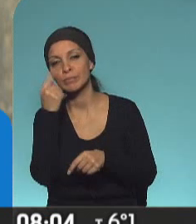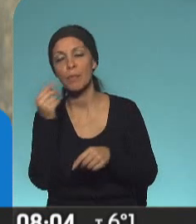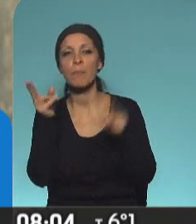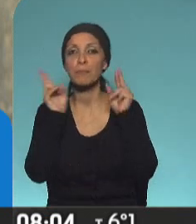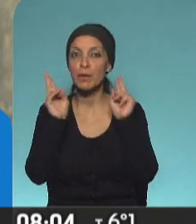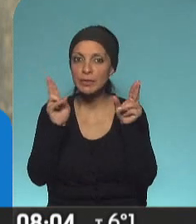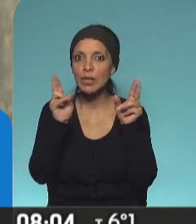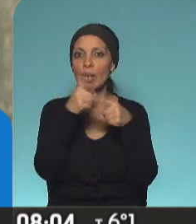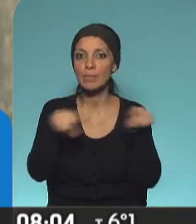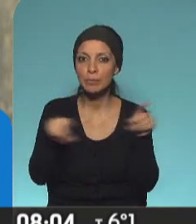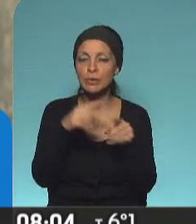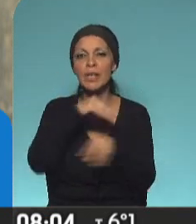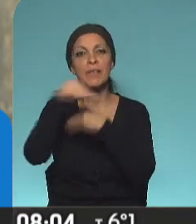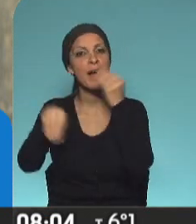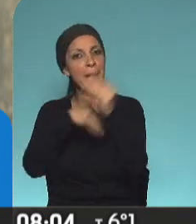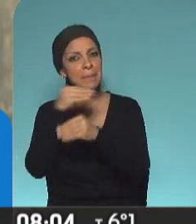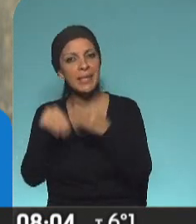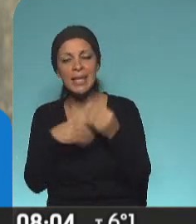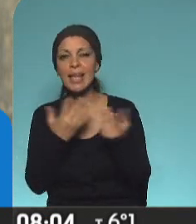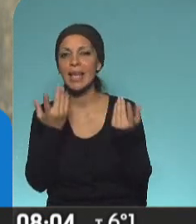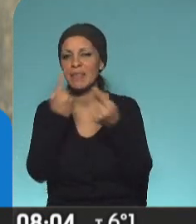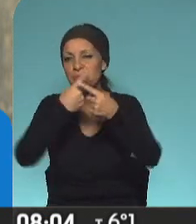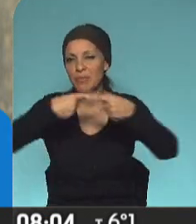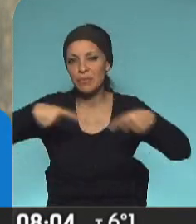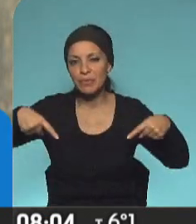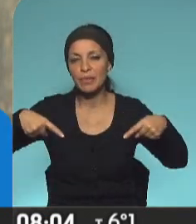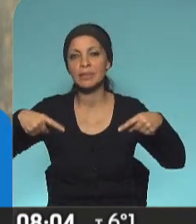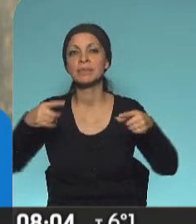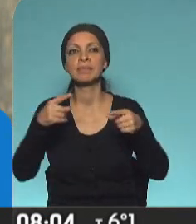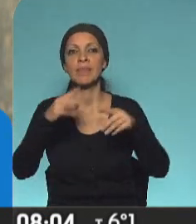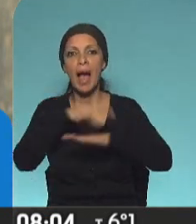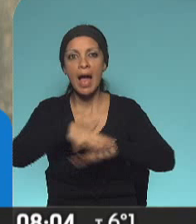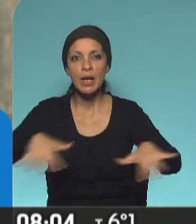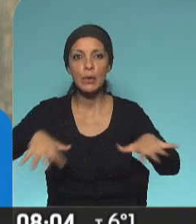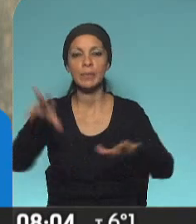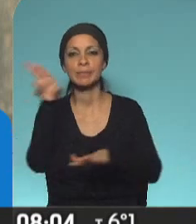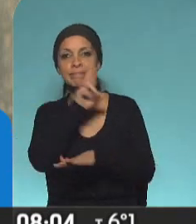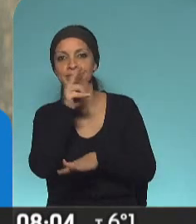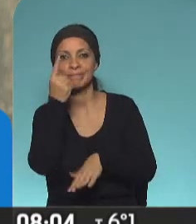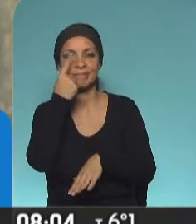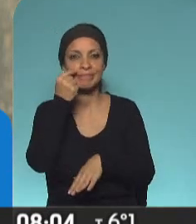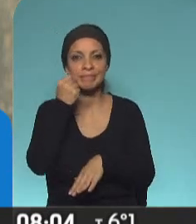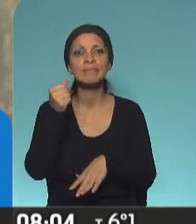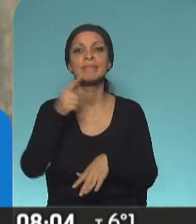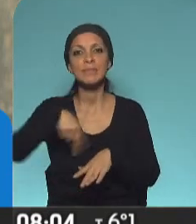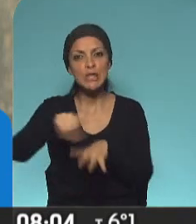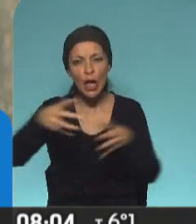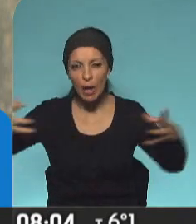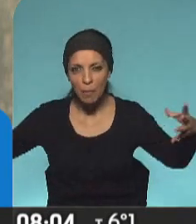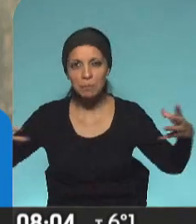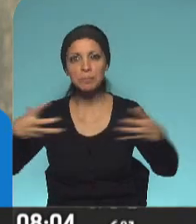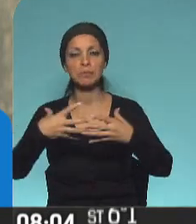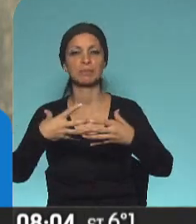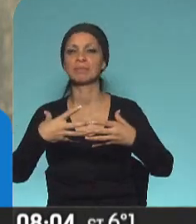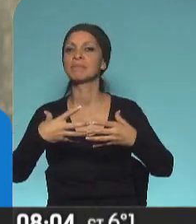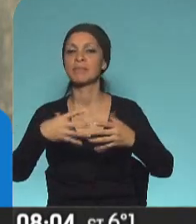música, familias que han atravesado junto a sus alumnos y alumnas, hijos de ellos, en lo que fue